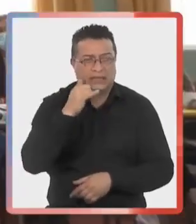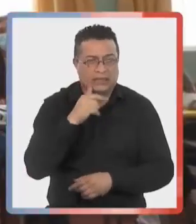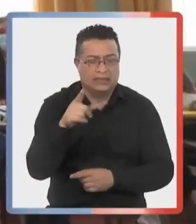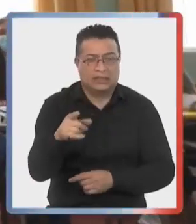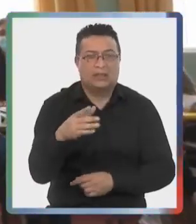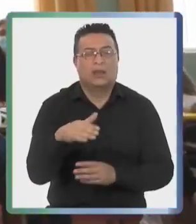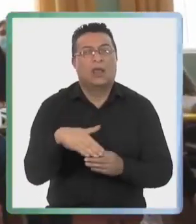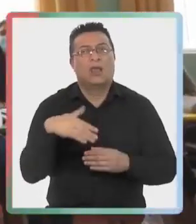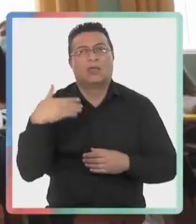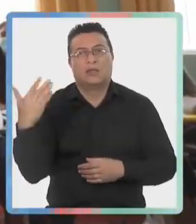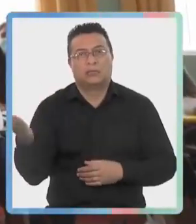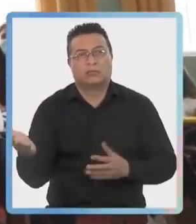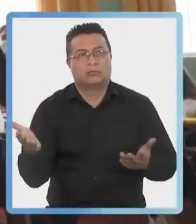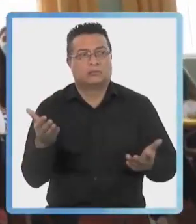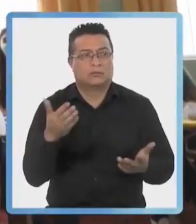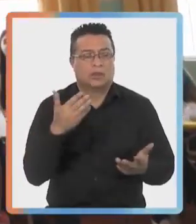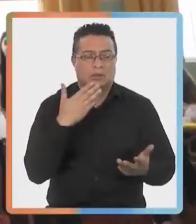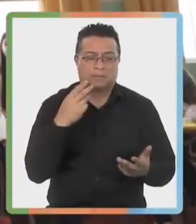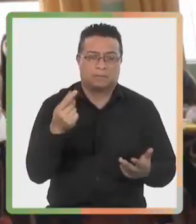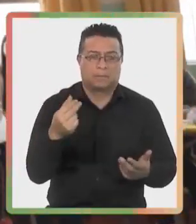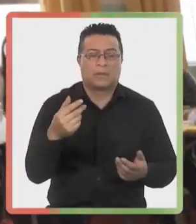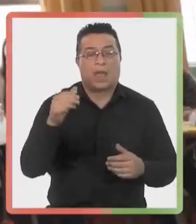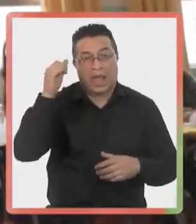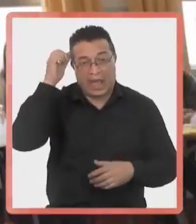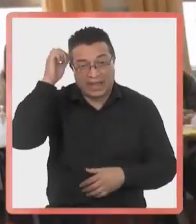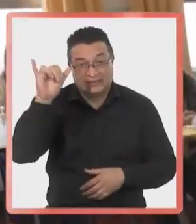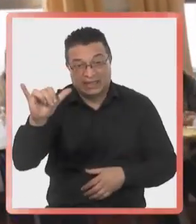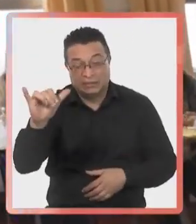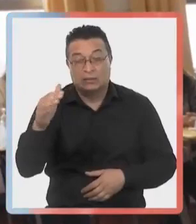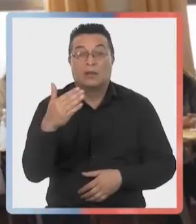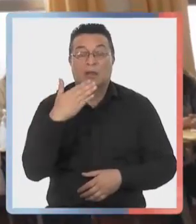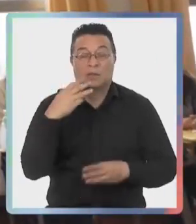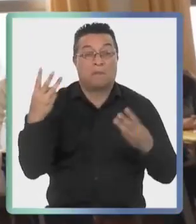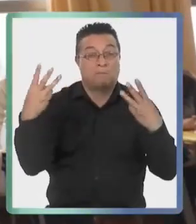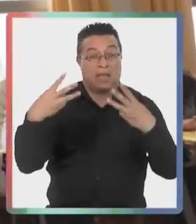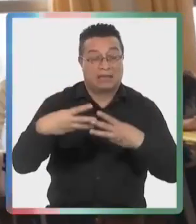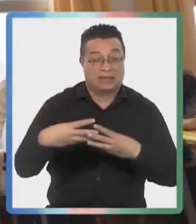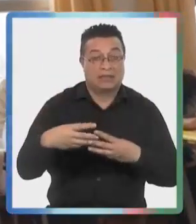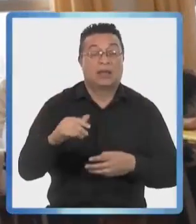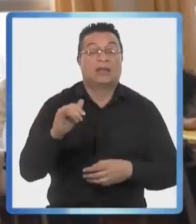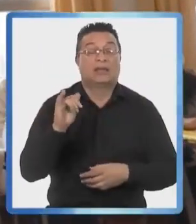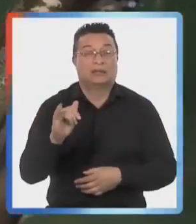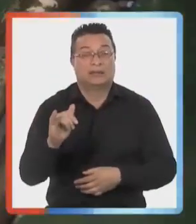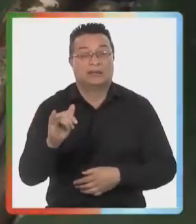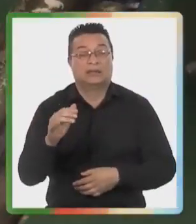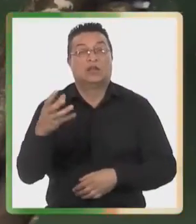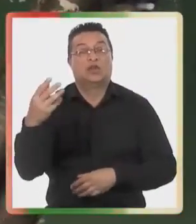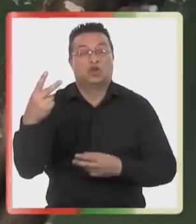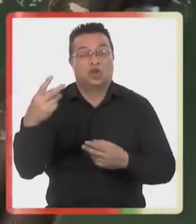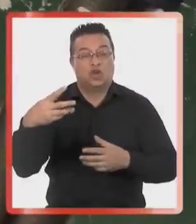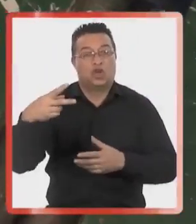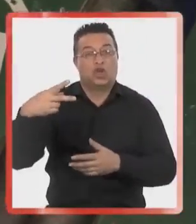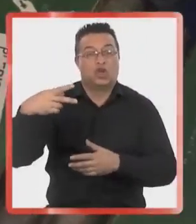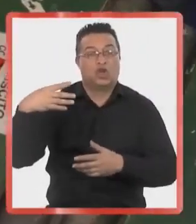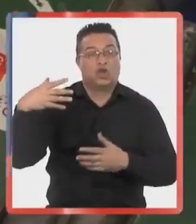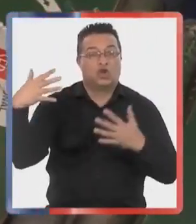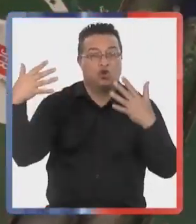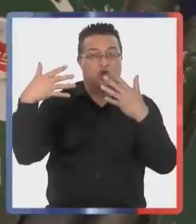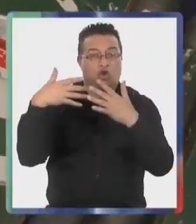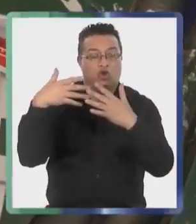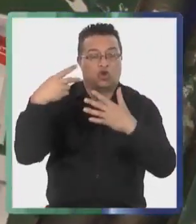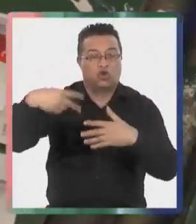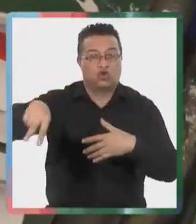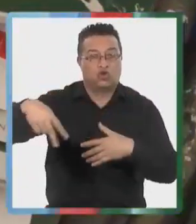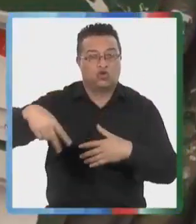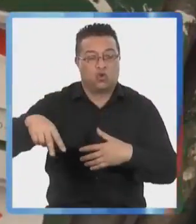Iquique, posteriormente es la región de Aysén, la región de Magallanes y la región de Ñuble. 5 que eligen